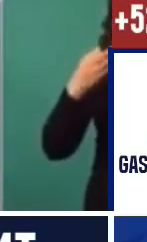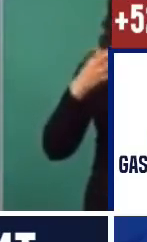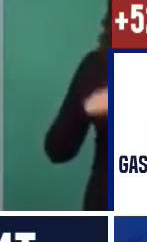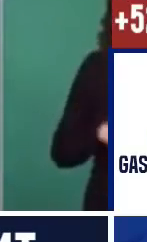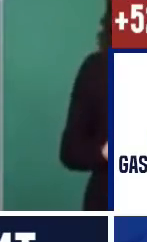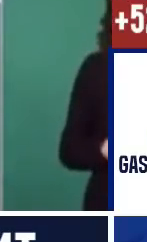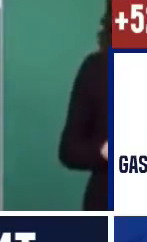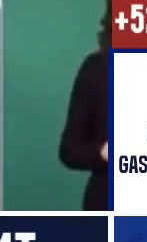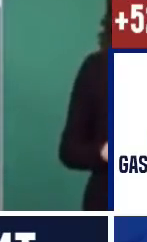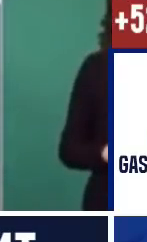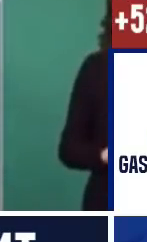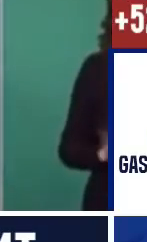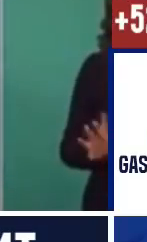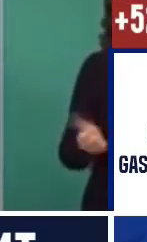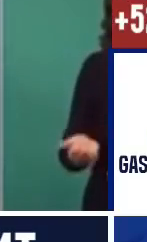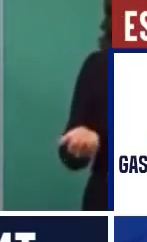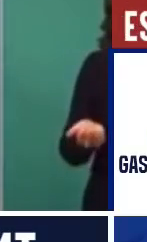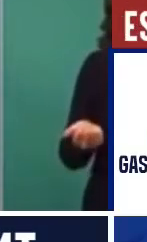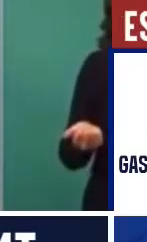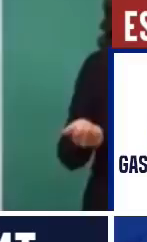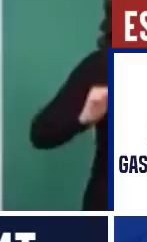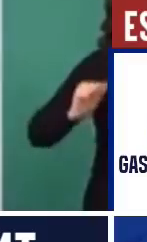Ya no es cajón, ahora todo es